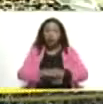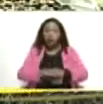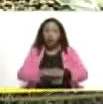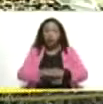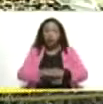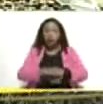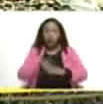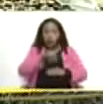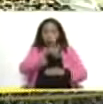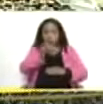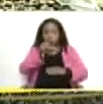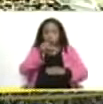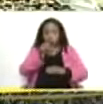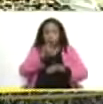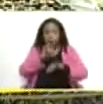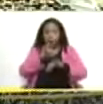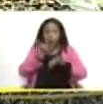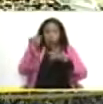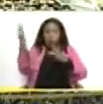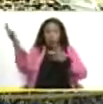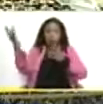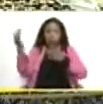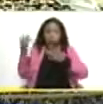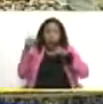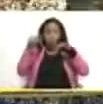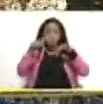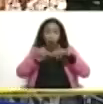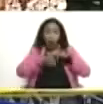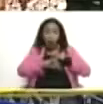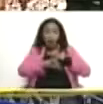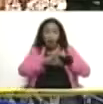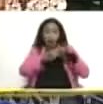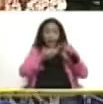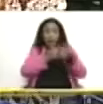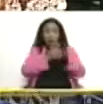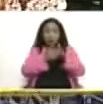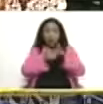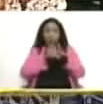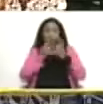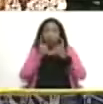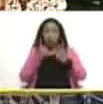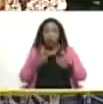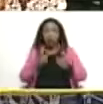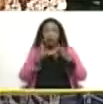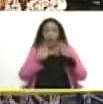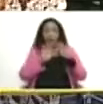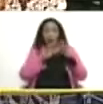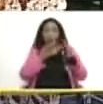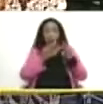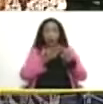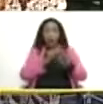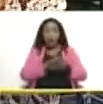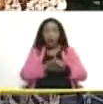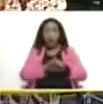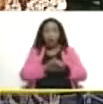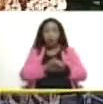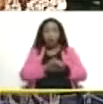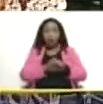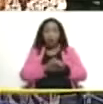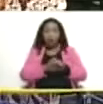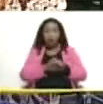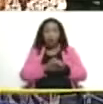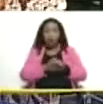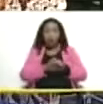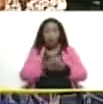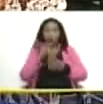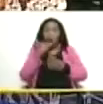Cuando ya ustedes regresen, los que salen hoy de su merecido descanso familiar, nos vemos con